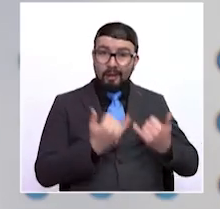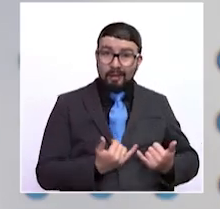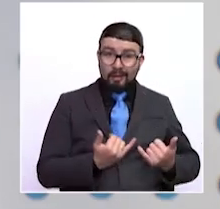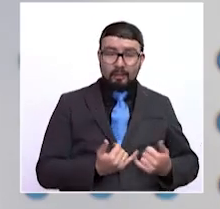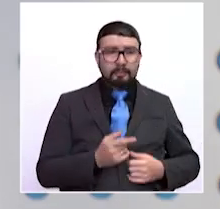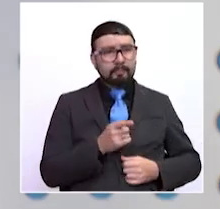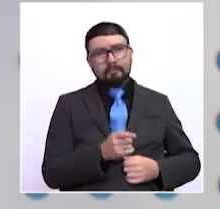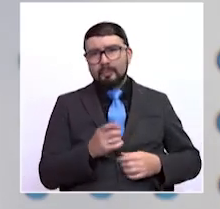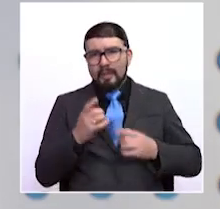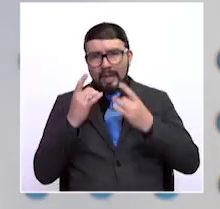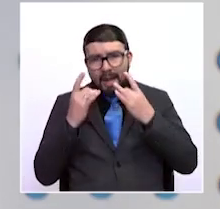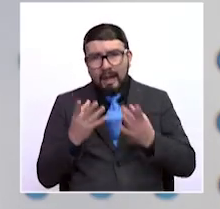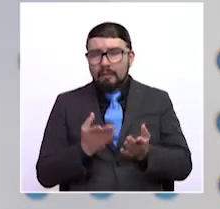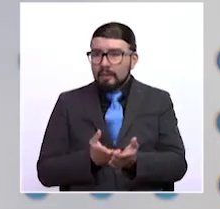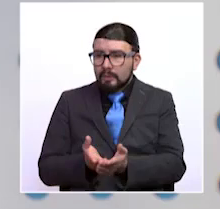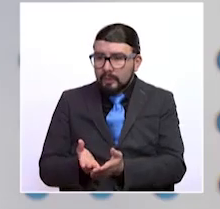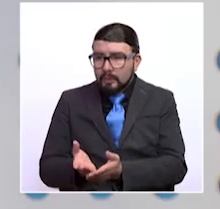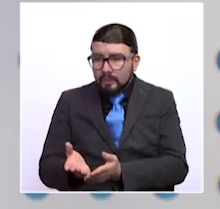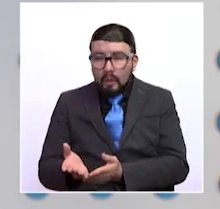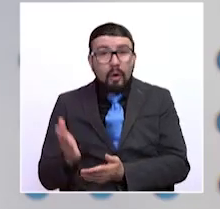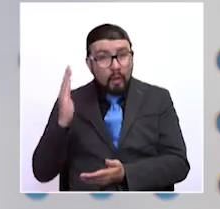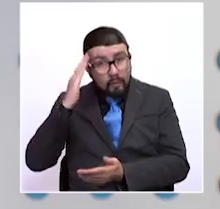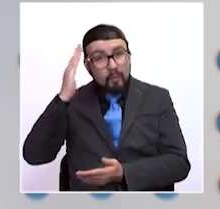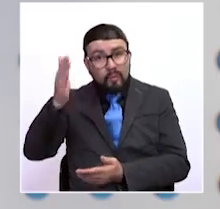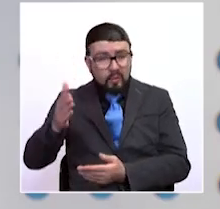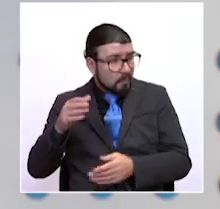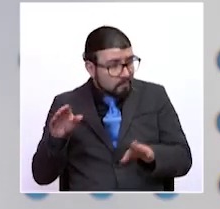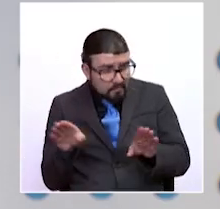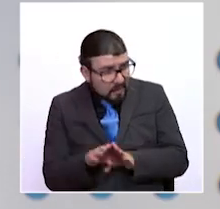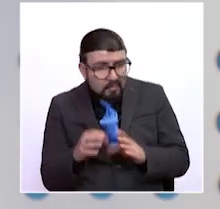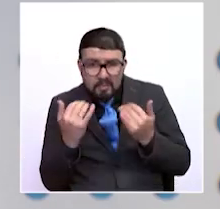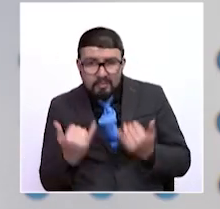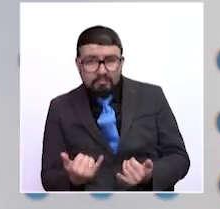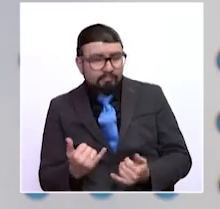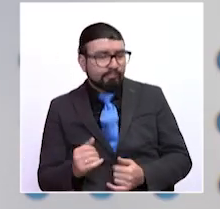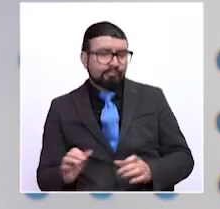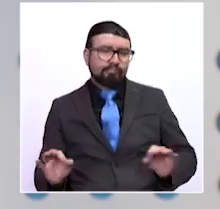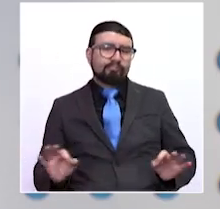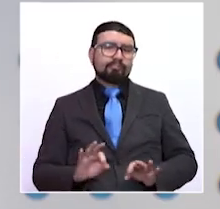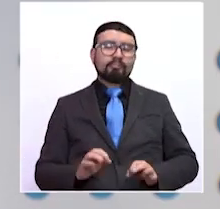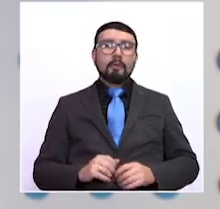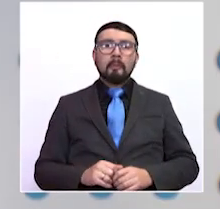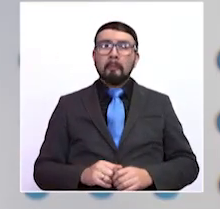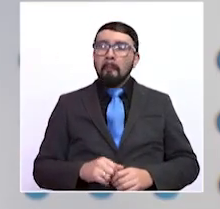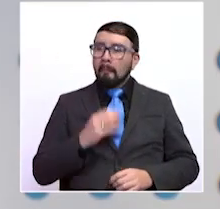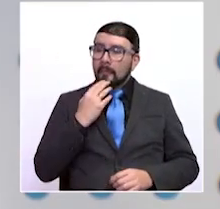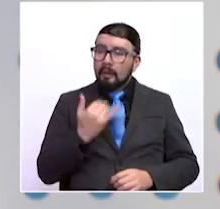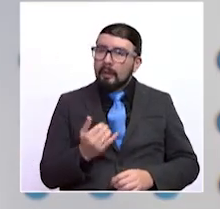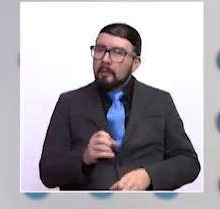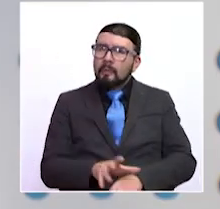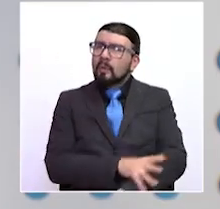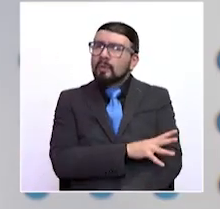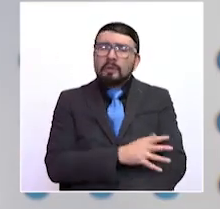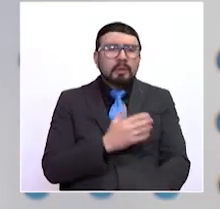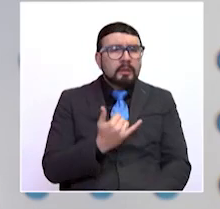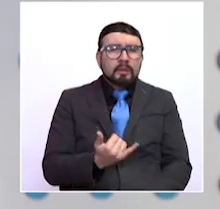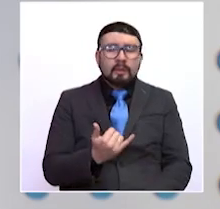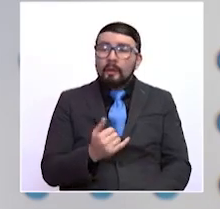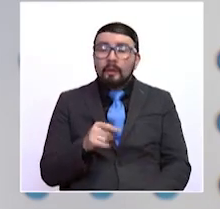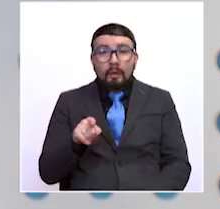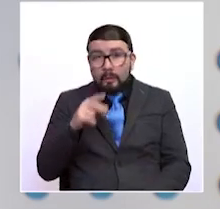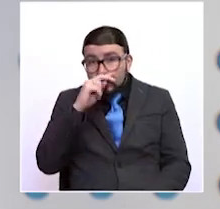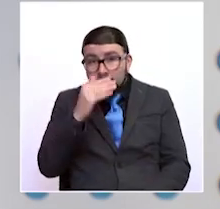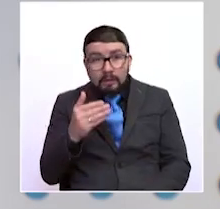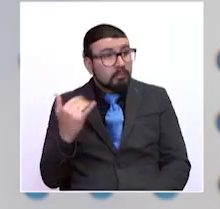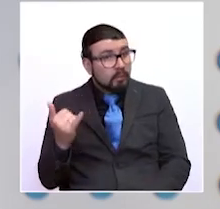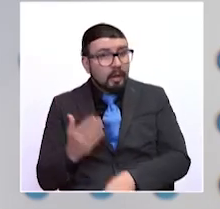secuelas muy graves no vuelve a ser el mismo. Otra cosa, las secuelas emocionales de un niño, de lo que hablaba,